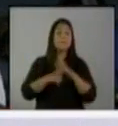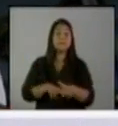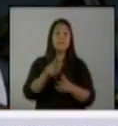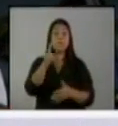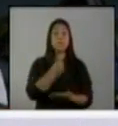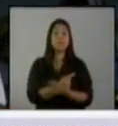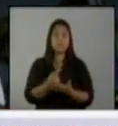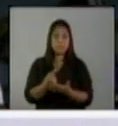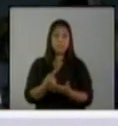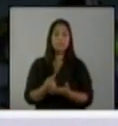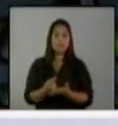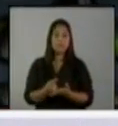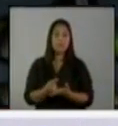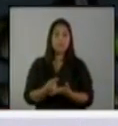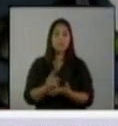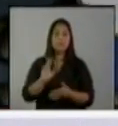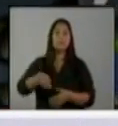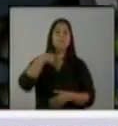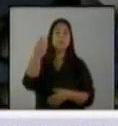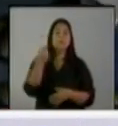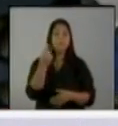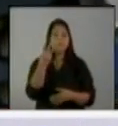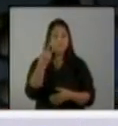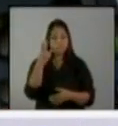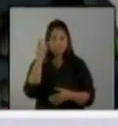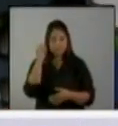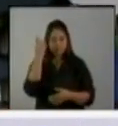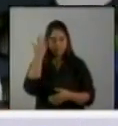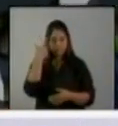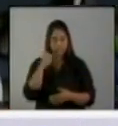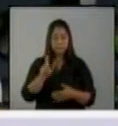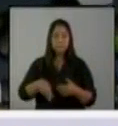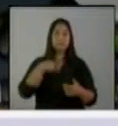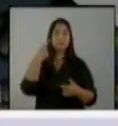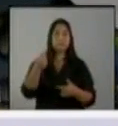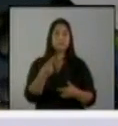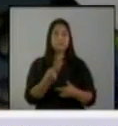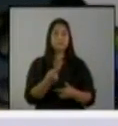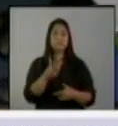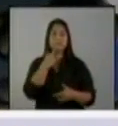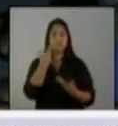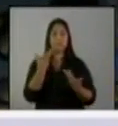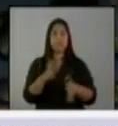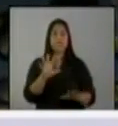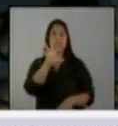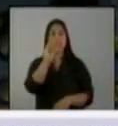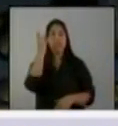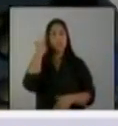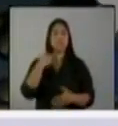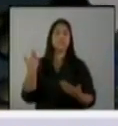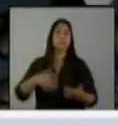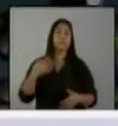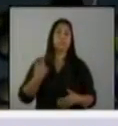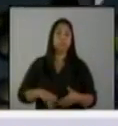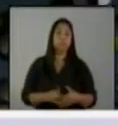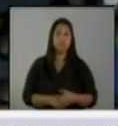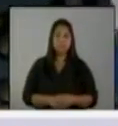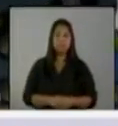semana, después por 30 días, que hoy se la disparó con la cuchara grande por 50 días.